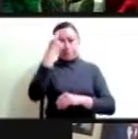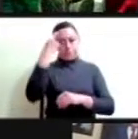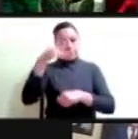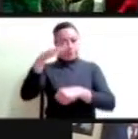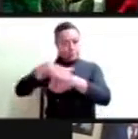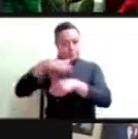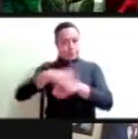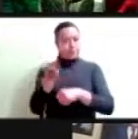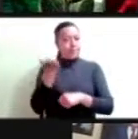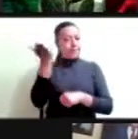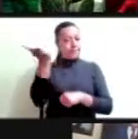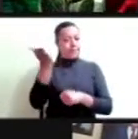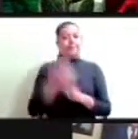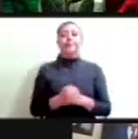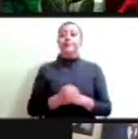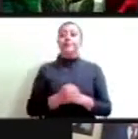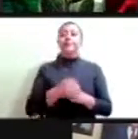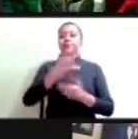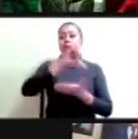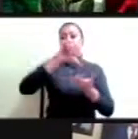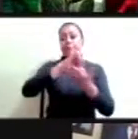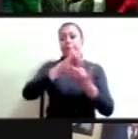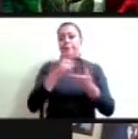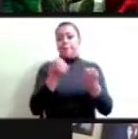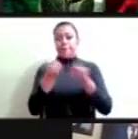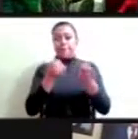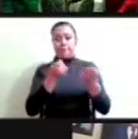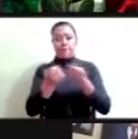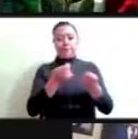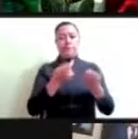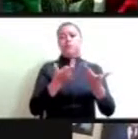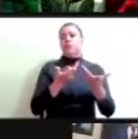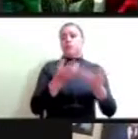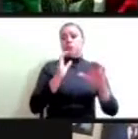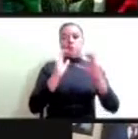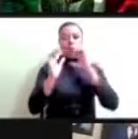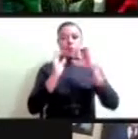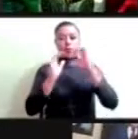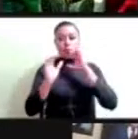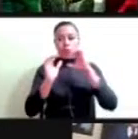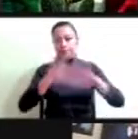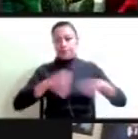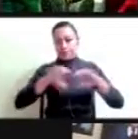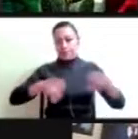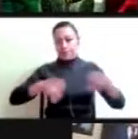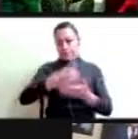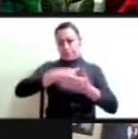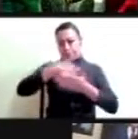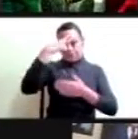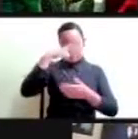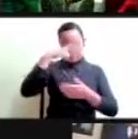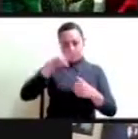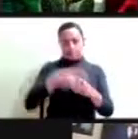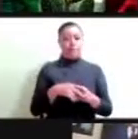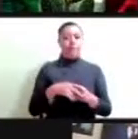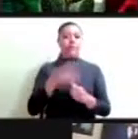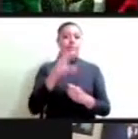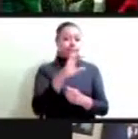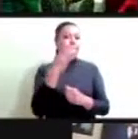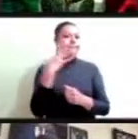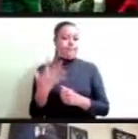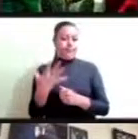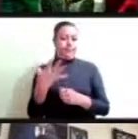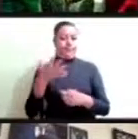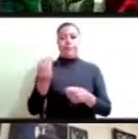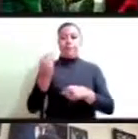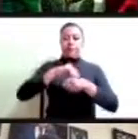al Centro de Comando, Control, Cómputo, Comunicaciones y Contacto Ciudadano de la Ciudad de México, C5, la colocación de cámaras de vigilancia